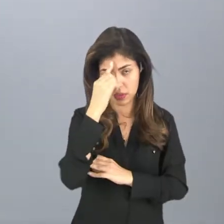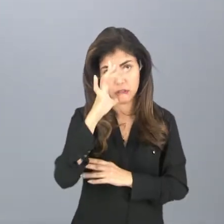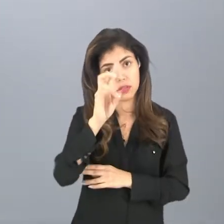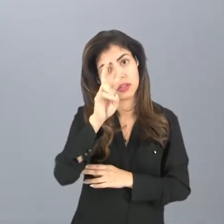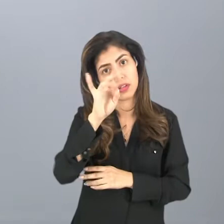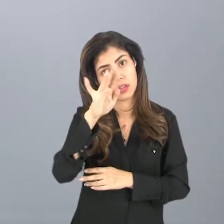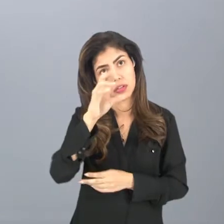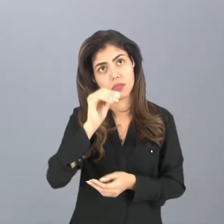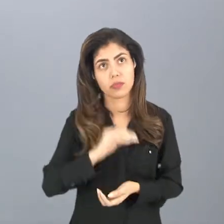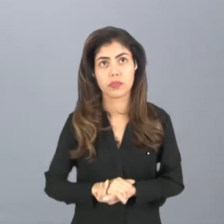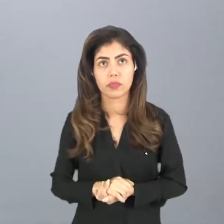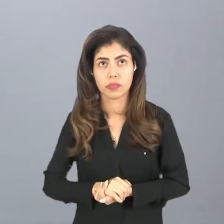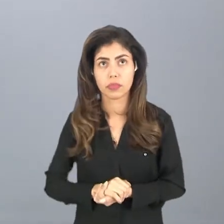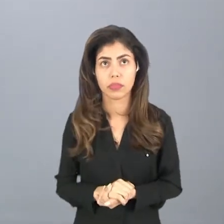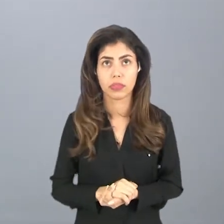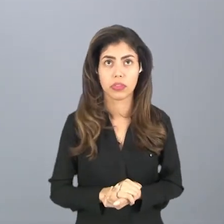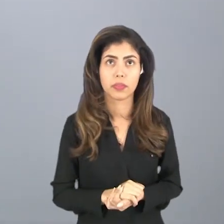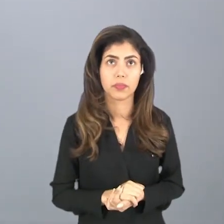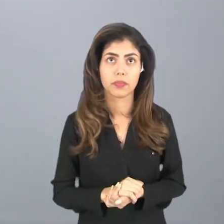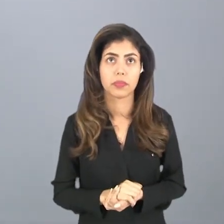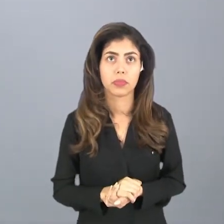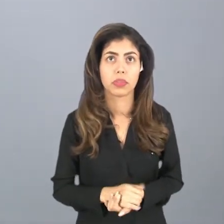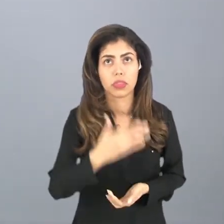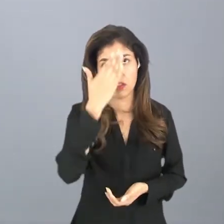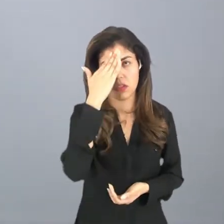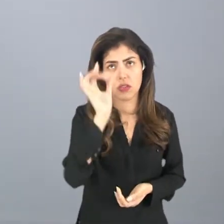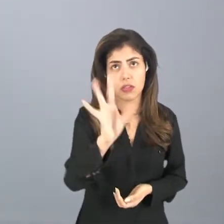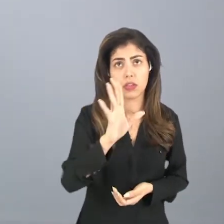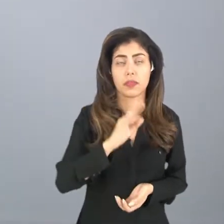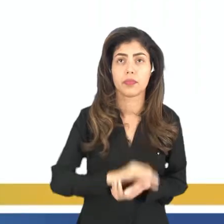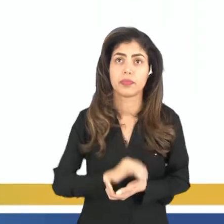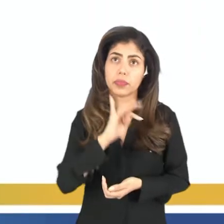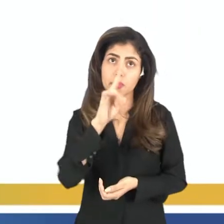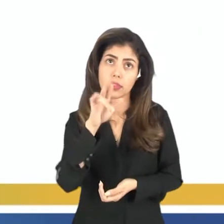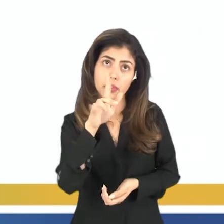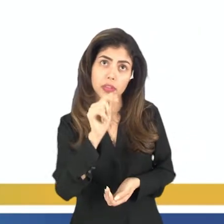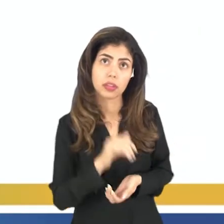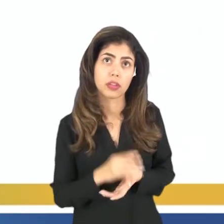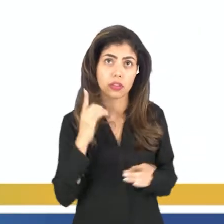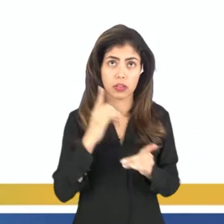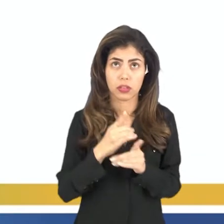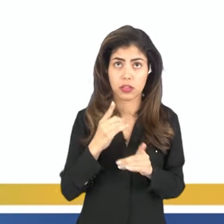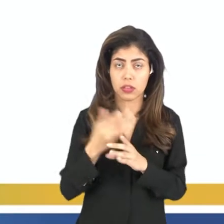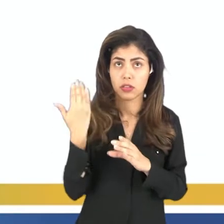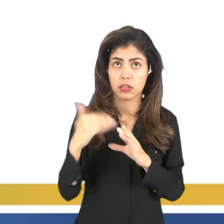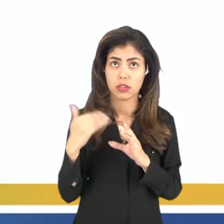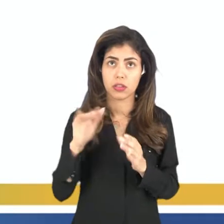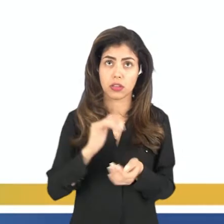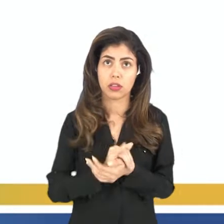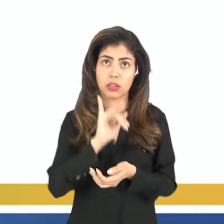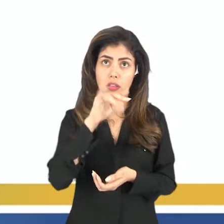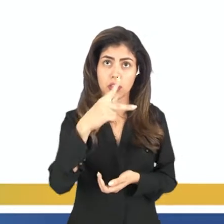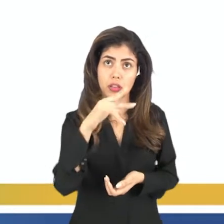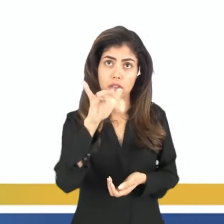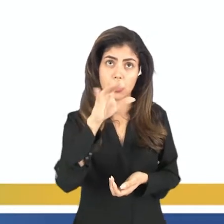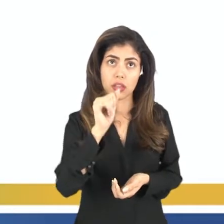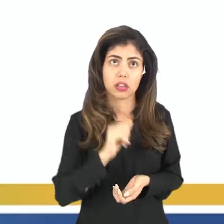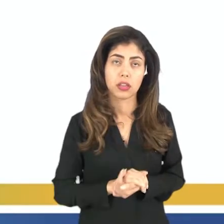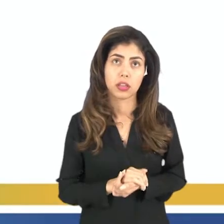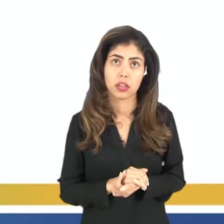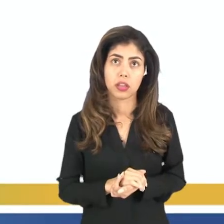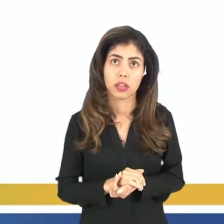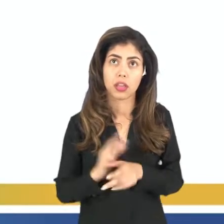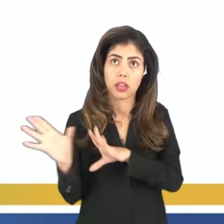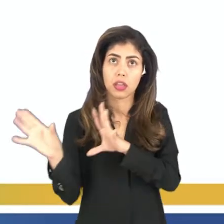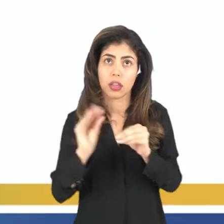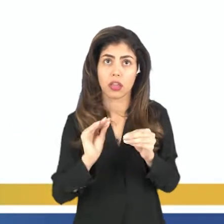crítico. Solo comprendo un texto en su íntegra, descubriendo el mensaje implícito del contenido